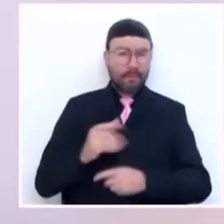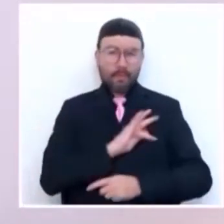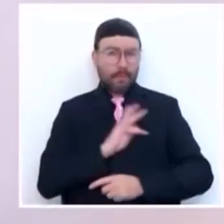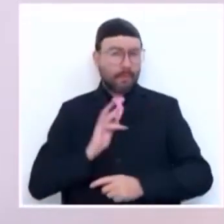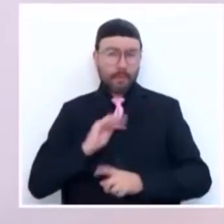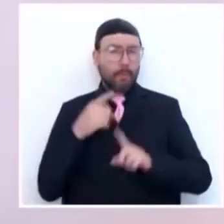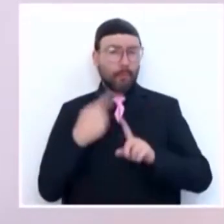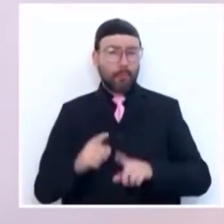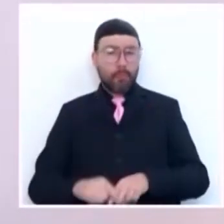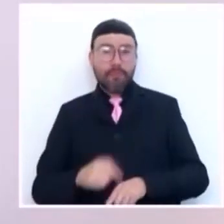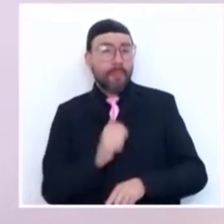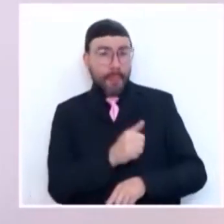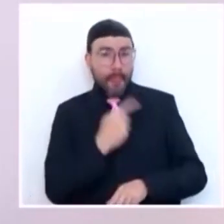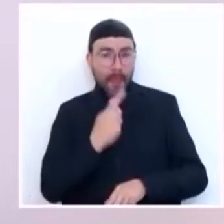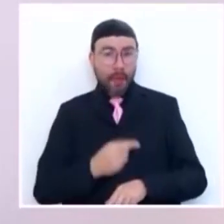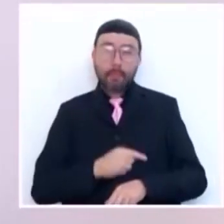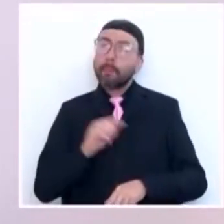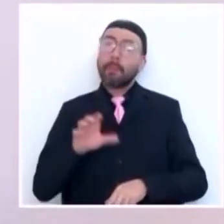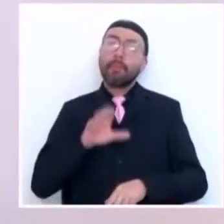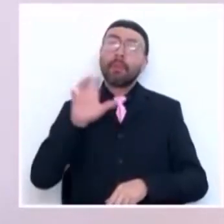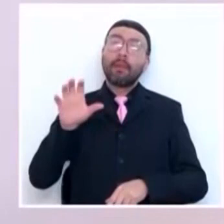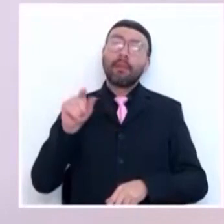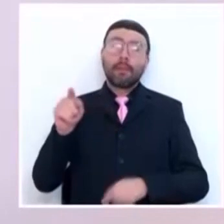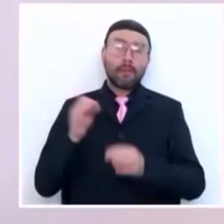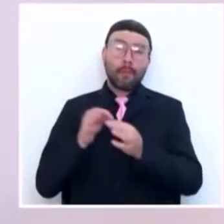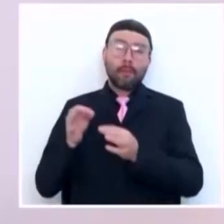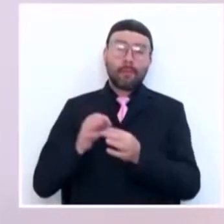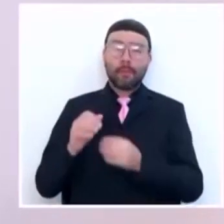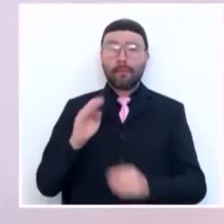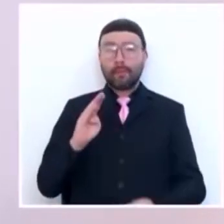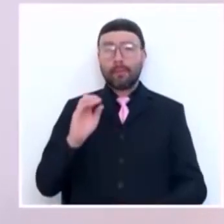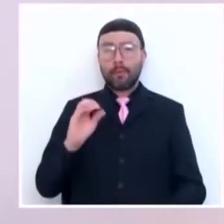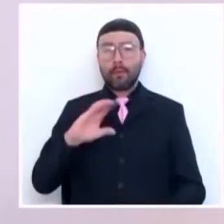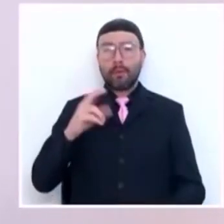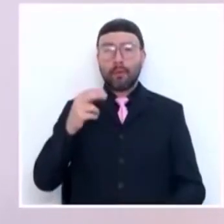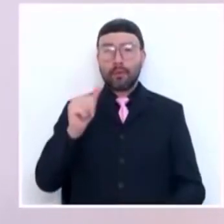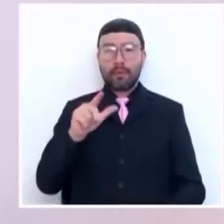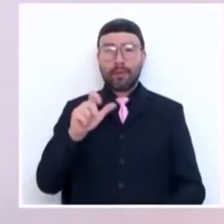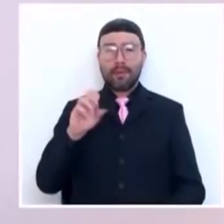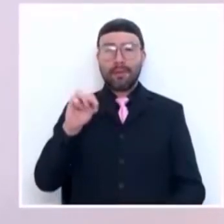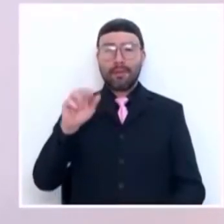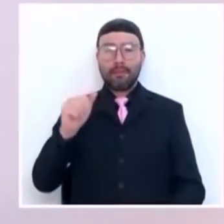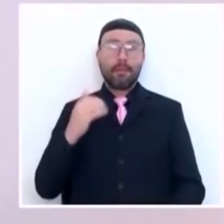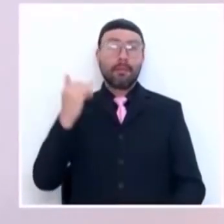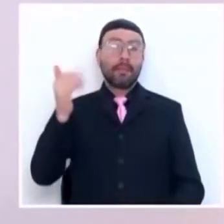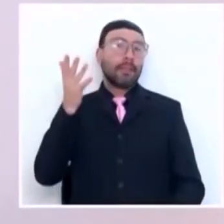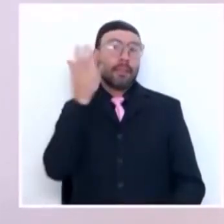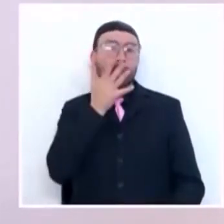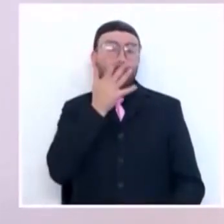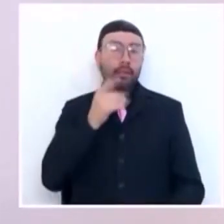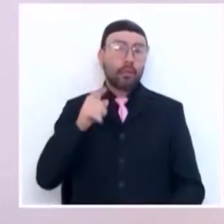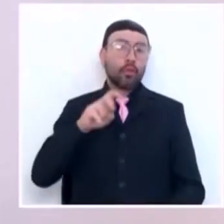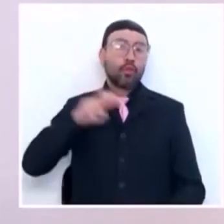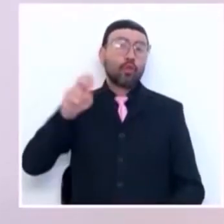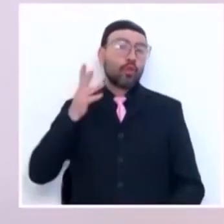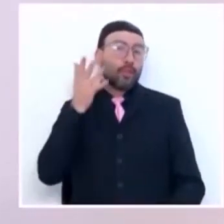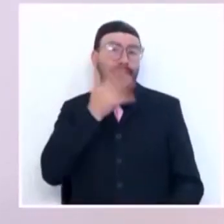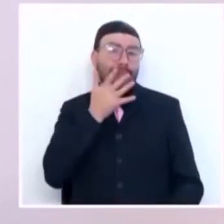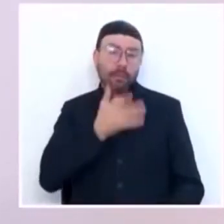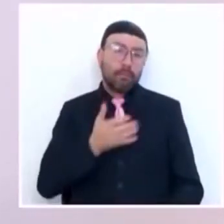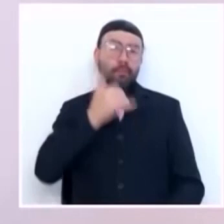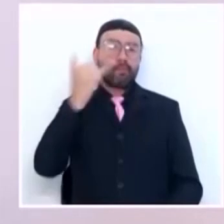terapéuticos en Bochalema, Santander, y norte de Santander.